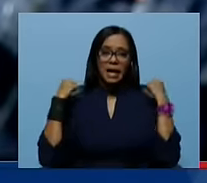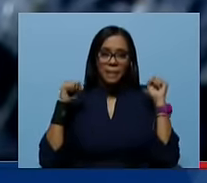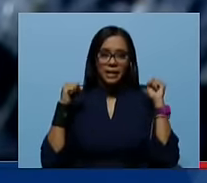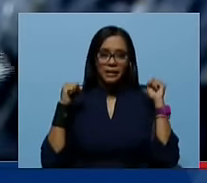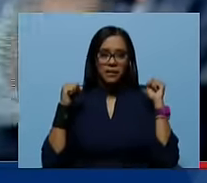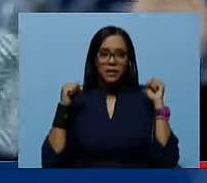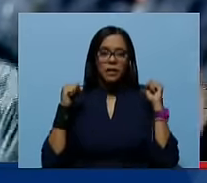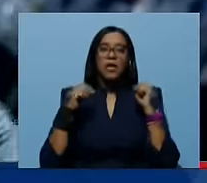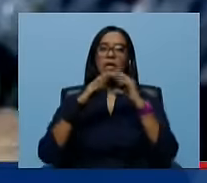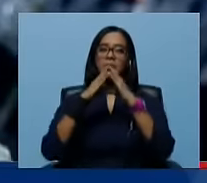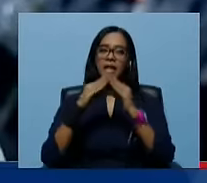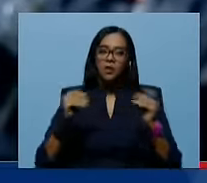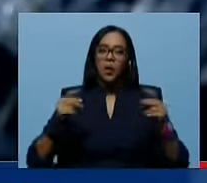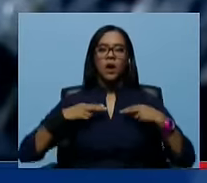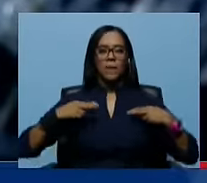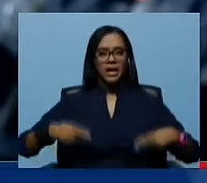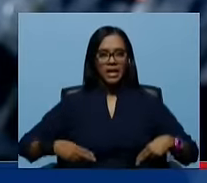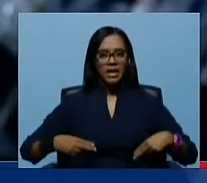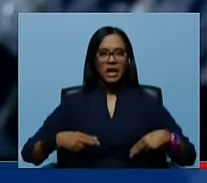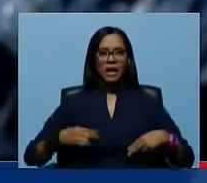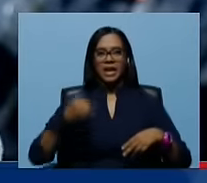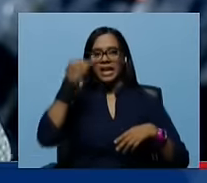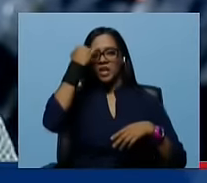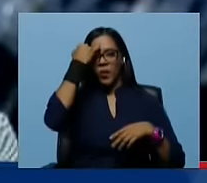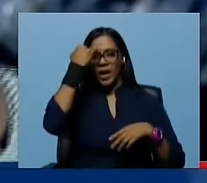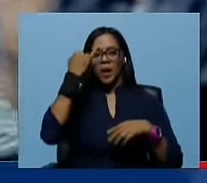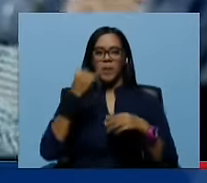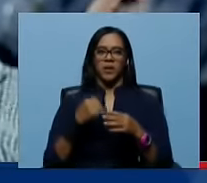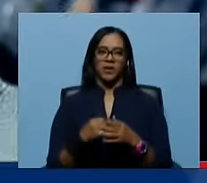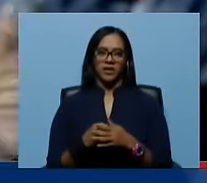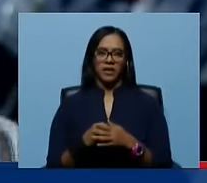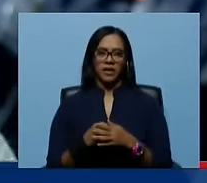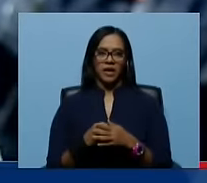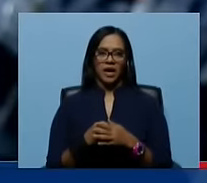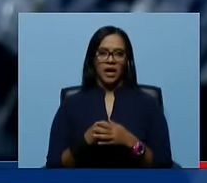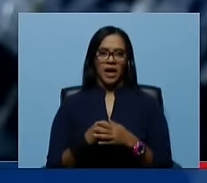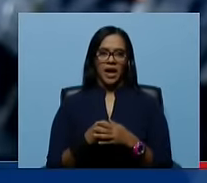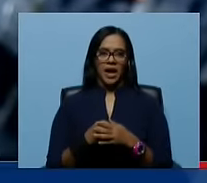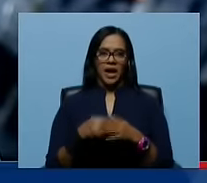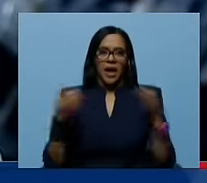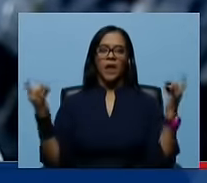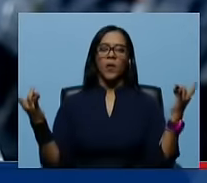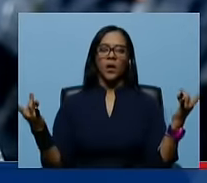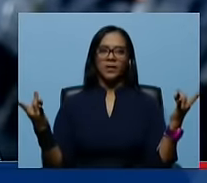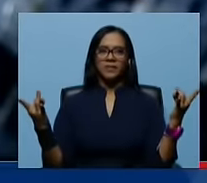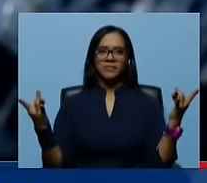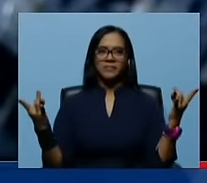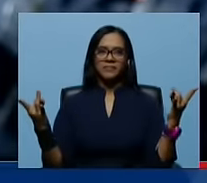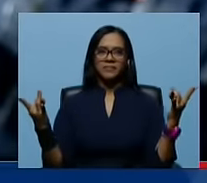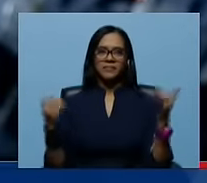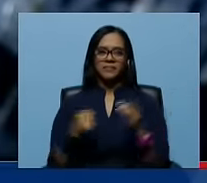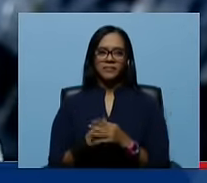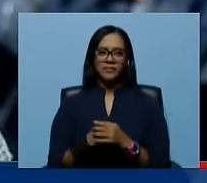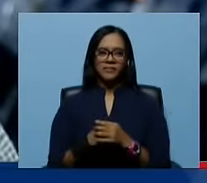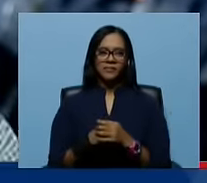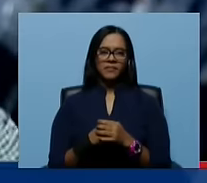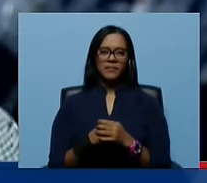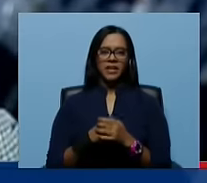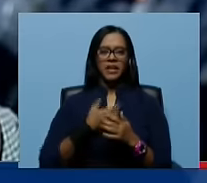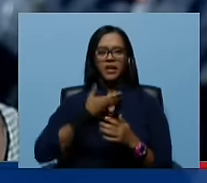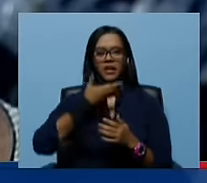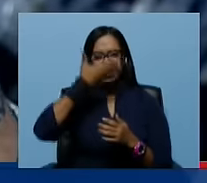de toda la humanidad, el hinduismo, el judaísmo, el islamismo,